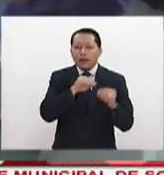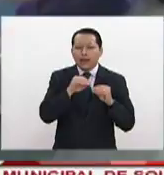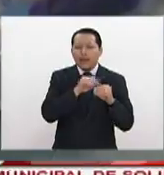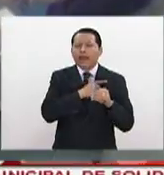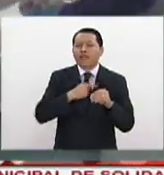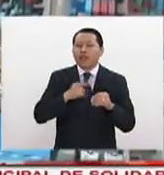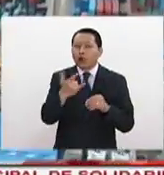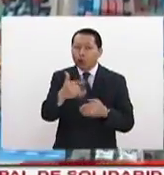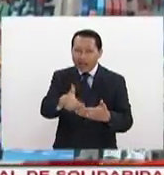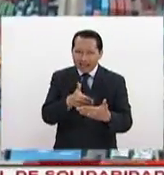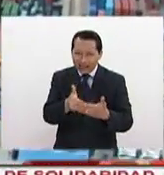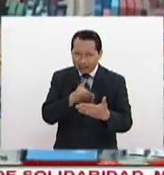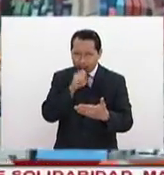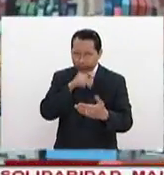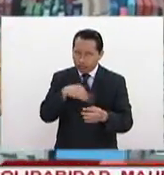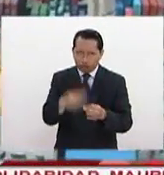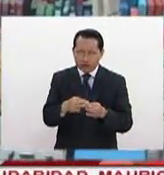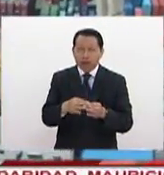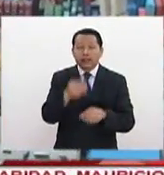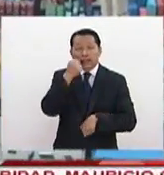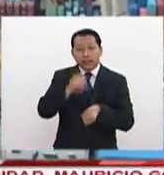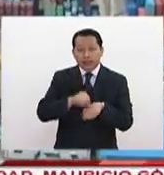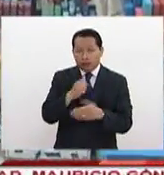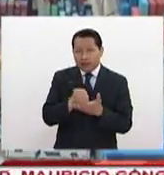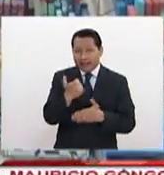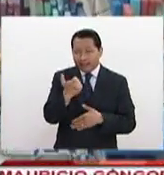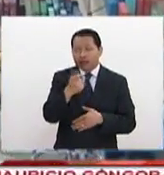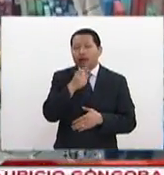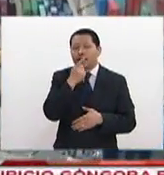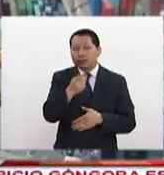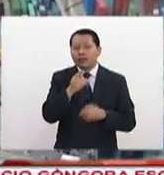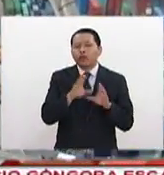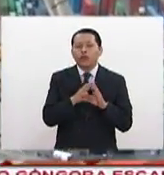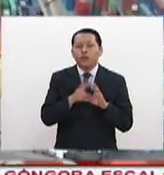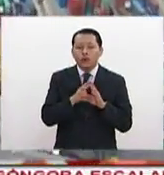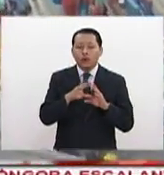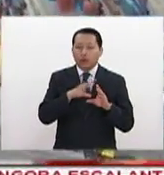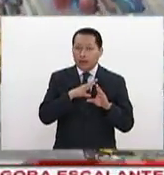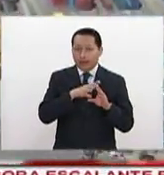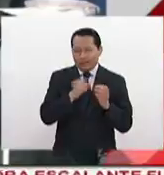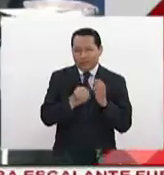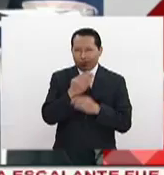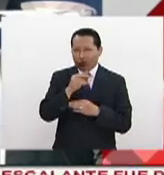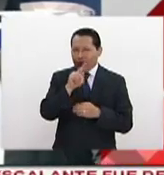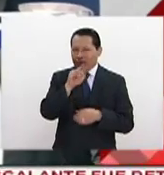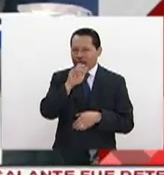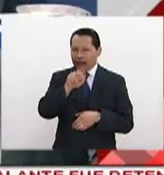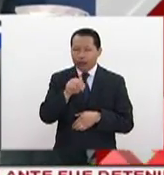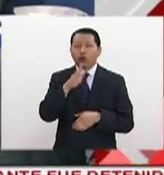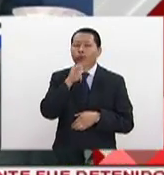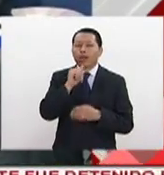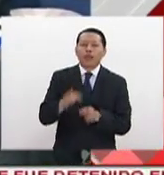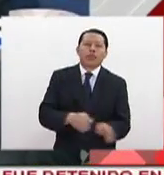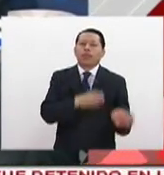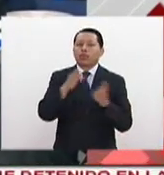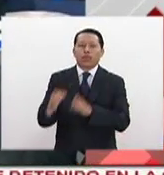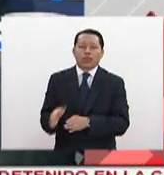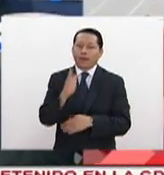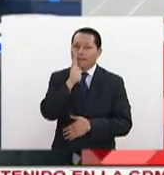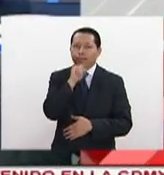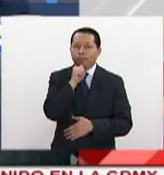antes de julio. El secretario de Economía dijo que la conclusión de la modernización del acuerdo comercial no se puede postergar más